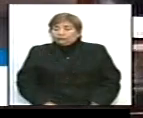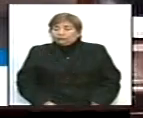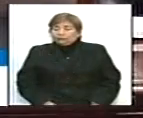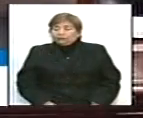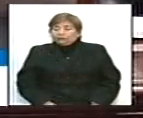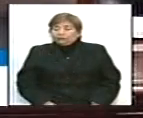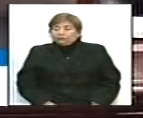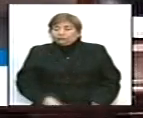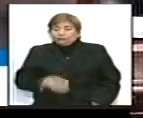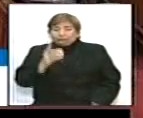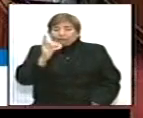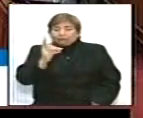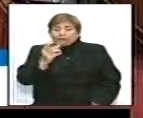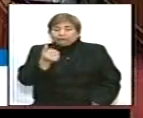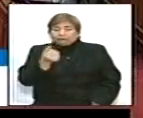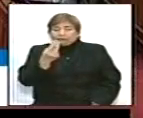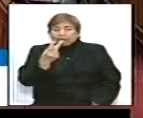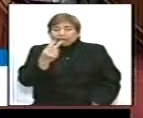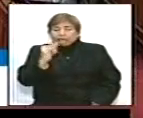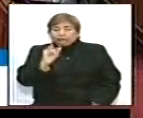Flores. Congresista Dávila, por favor.